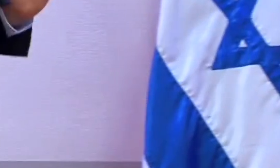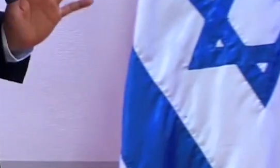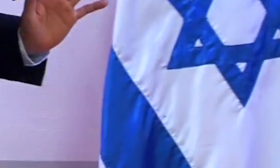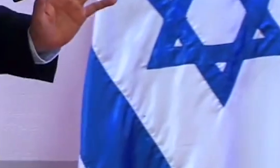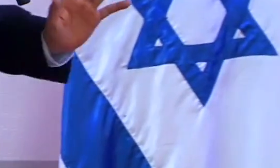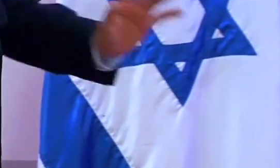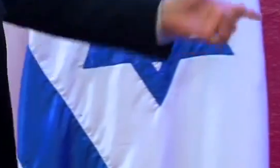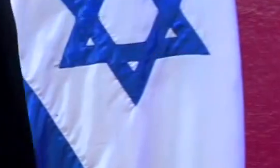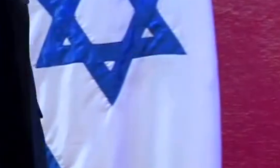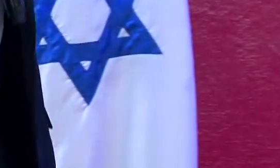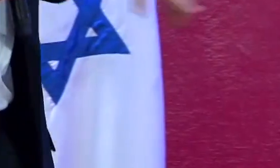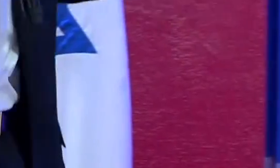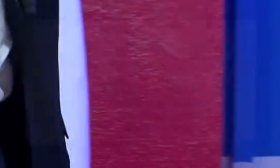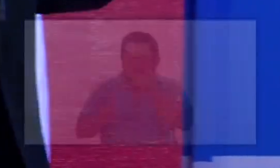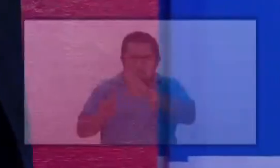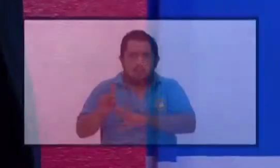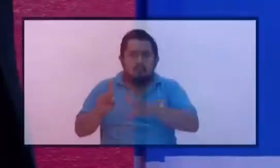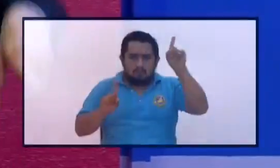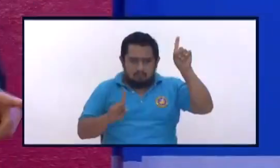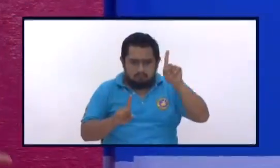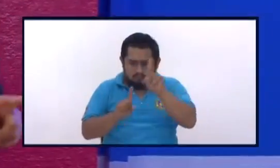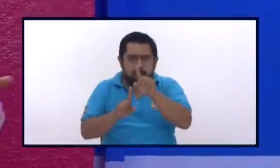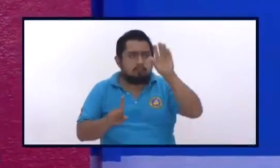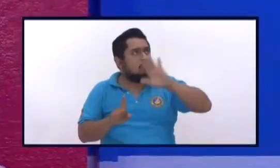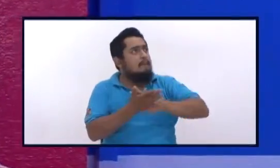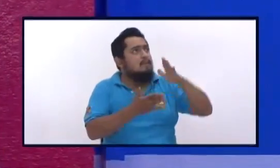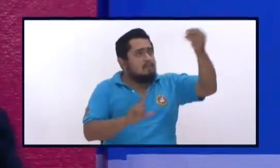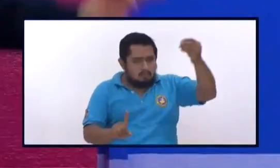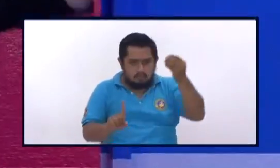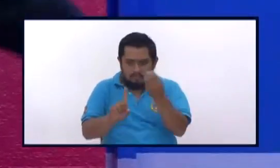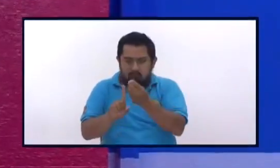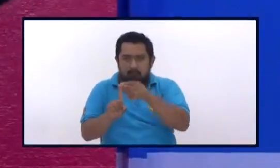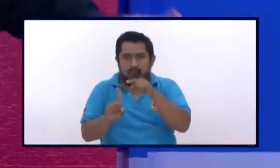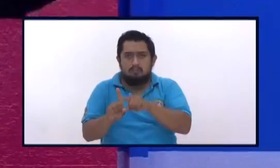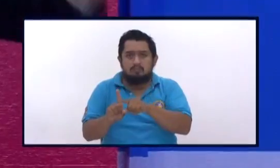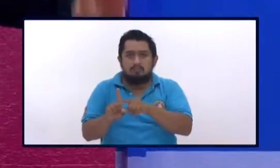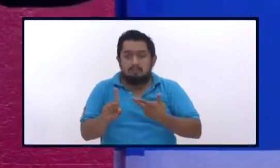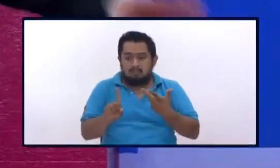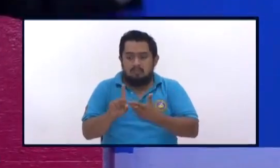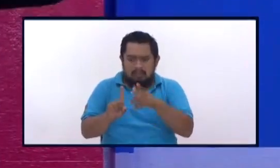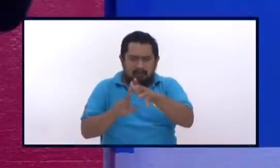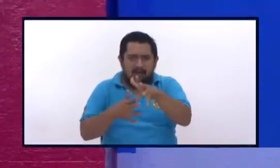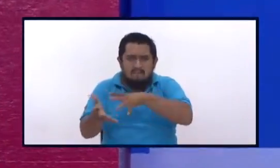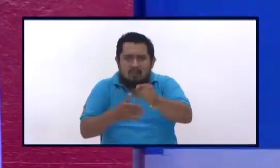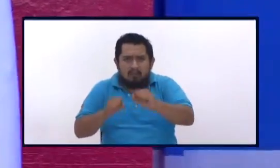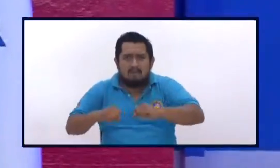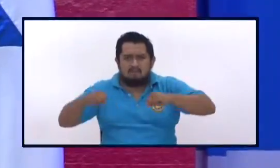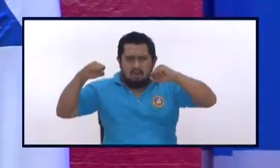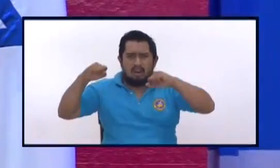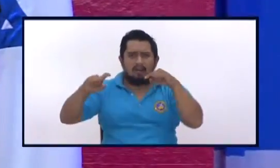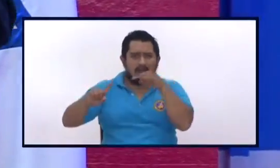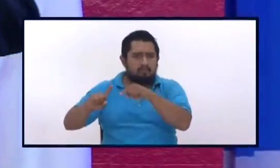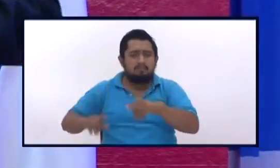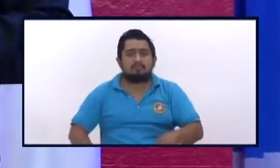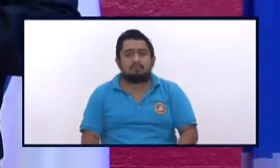en un hombre que cuando la presencia de dios venía sobre él podía destrozar animales con su propia mano